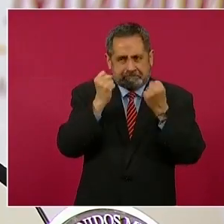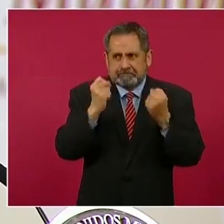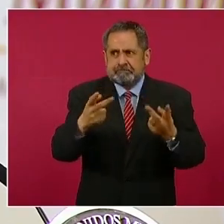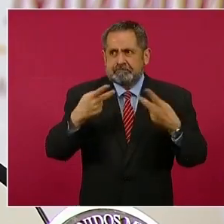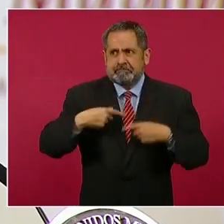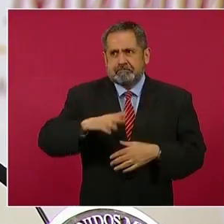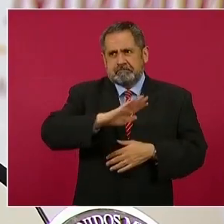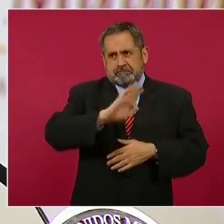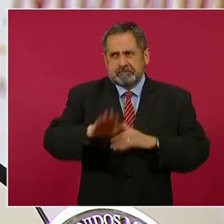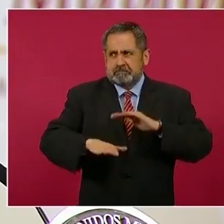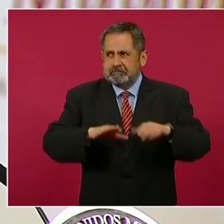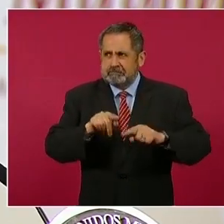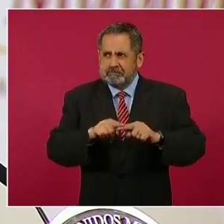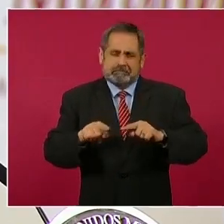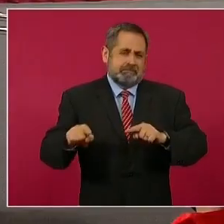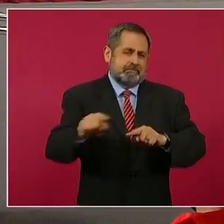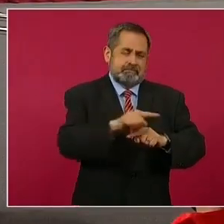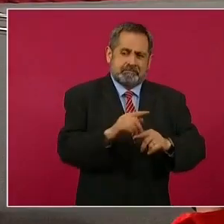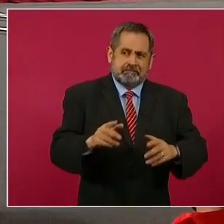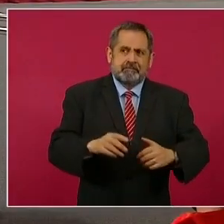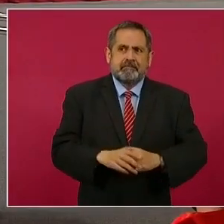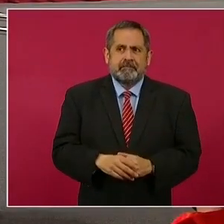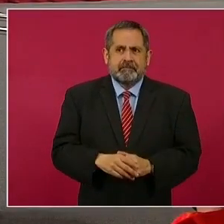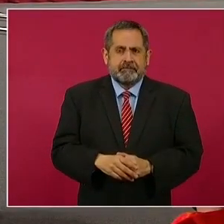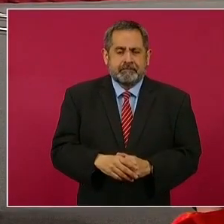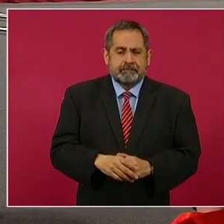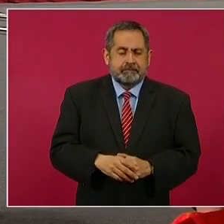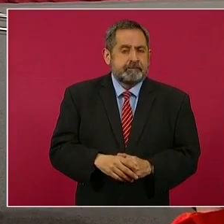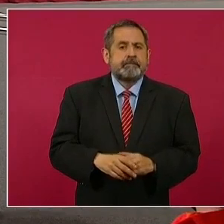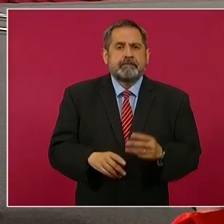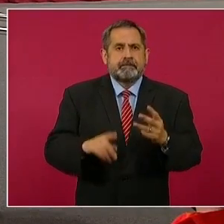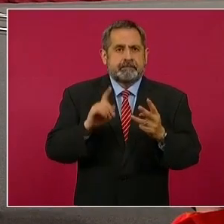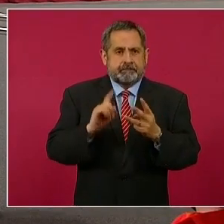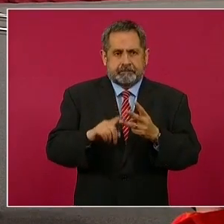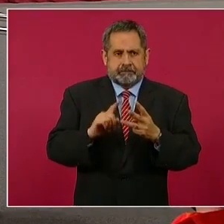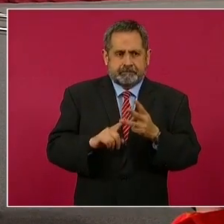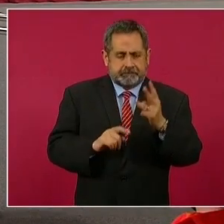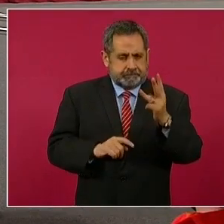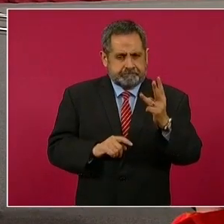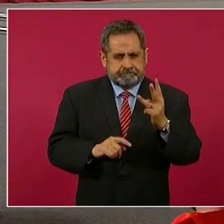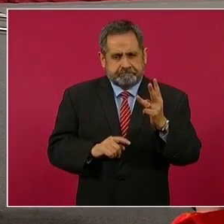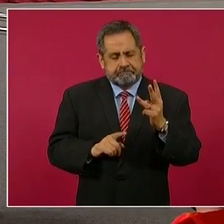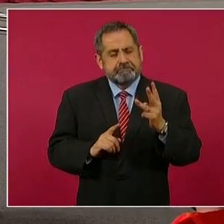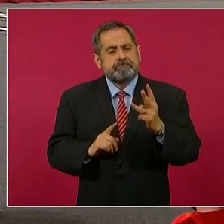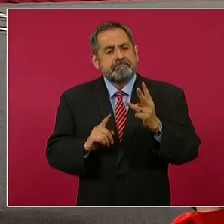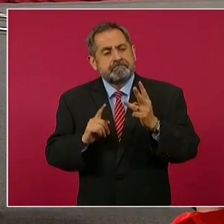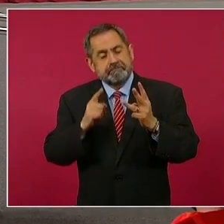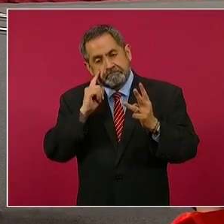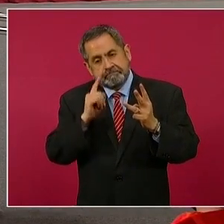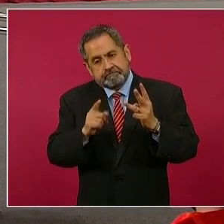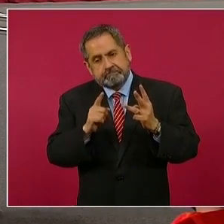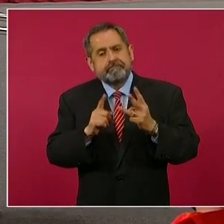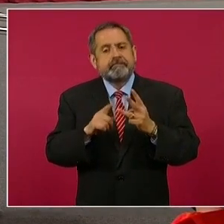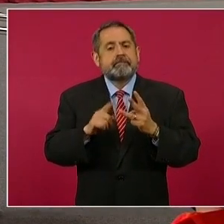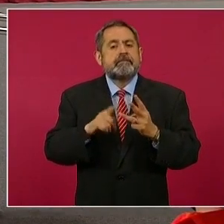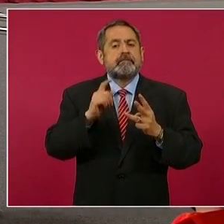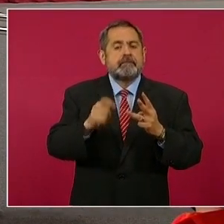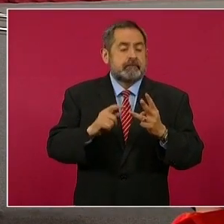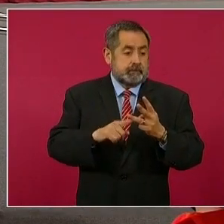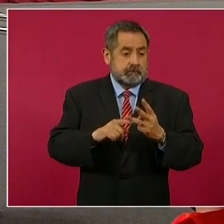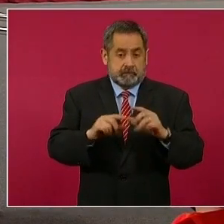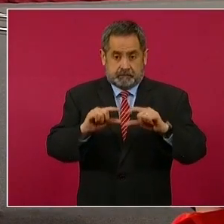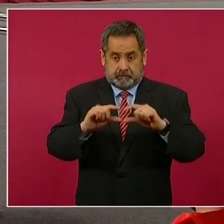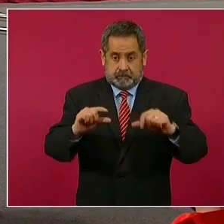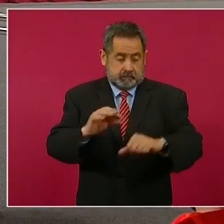este fenómeno. Y el tercer elemento que también identificamos desde el inicio es el uso de la